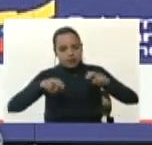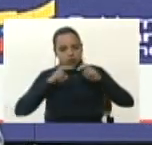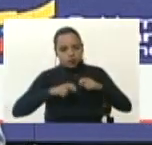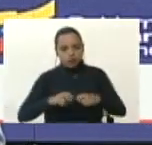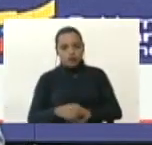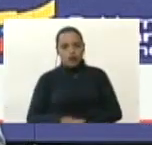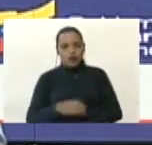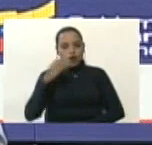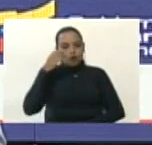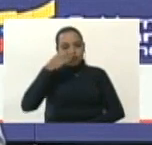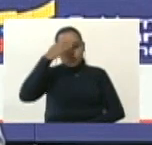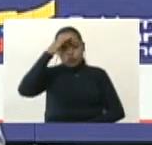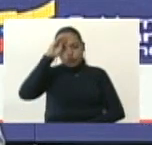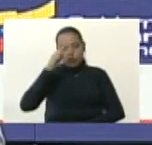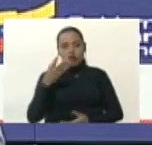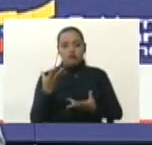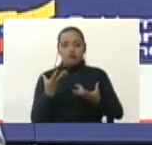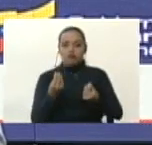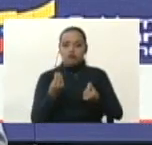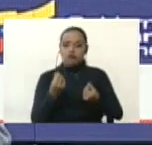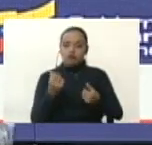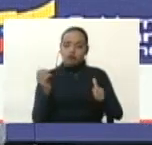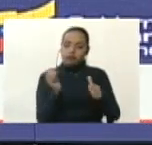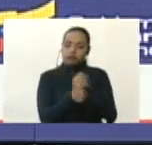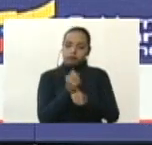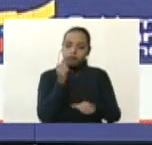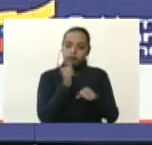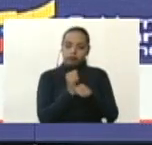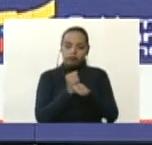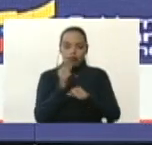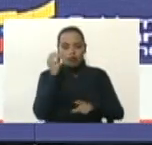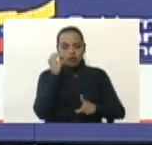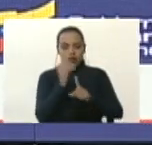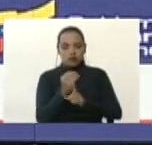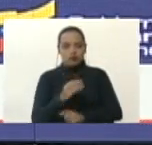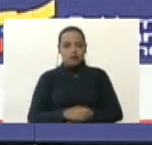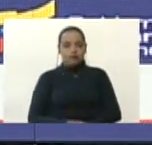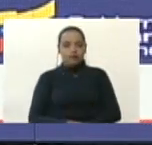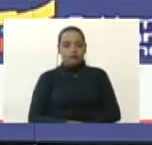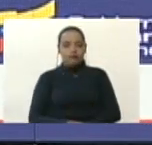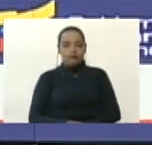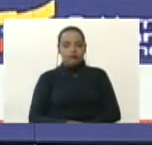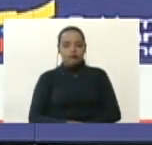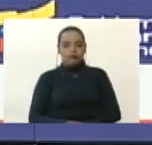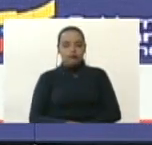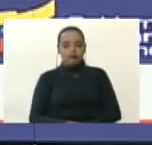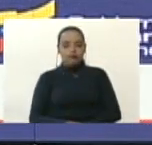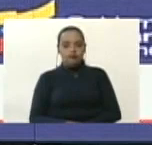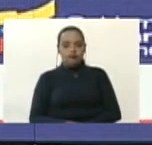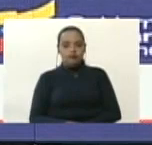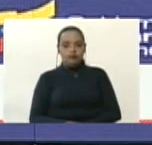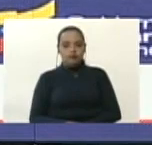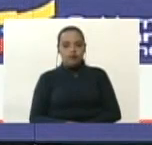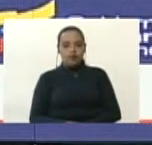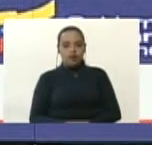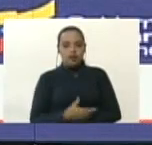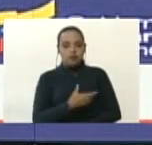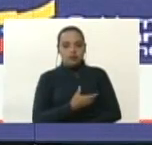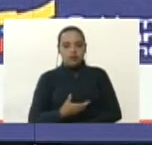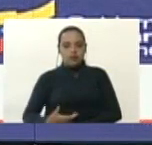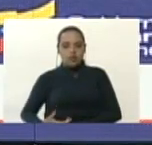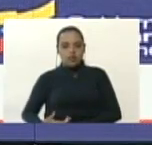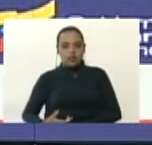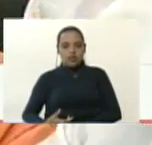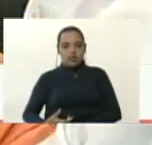Cuba ha tenido grandes logros, nuestros hermanos cubanos han tenido grandes logros. Comandante Fidel Castro por allá en los